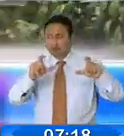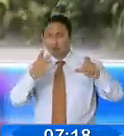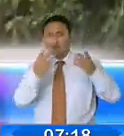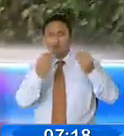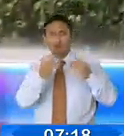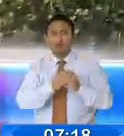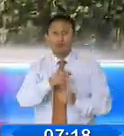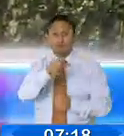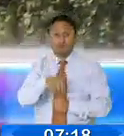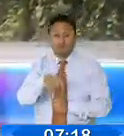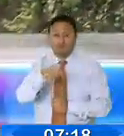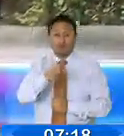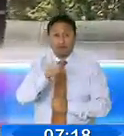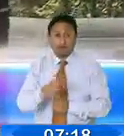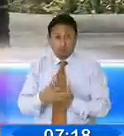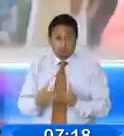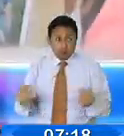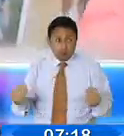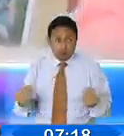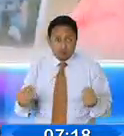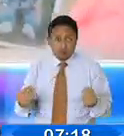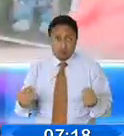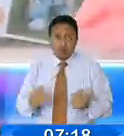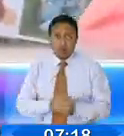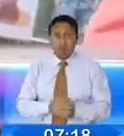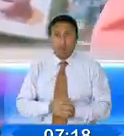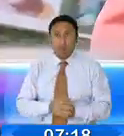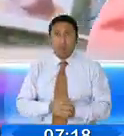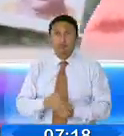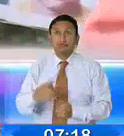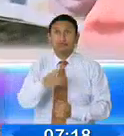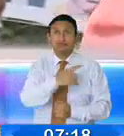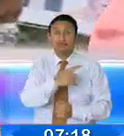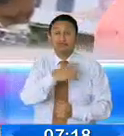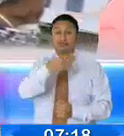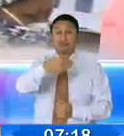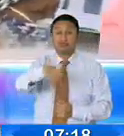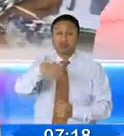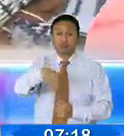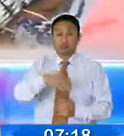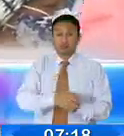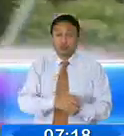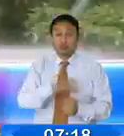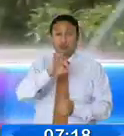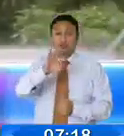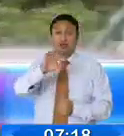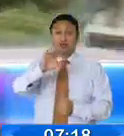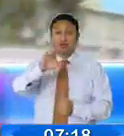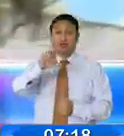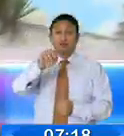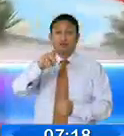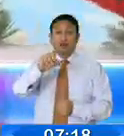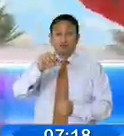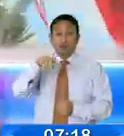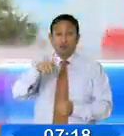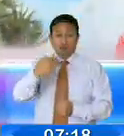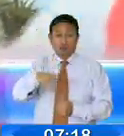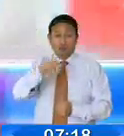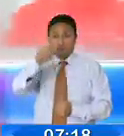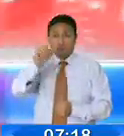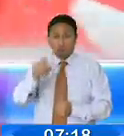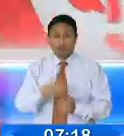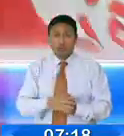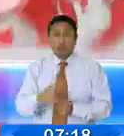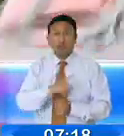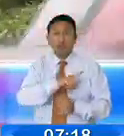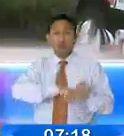de personas en el país no es un hecho aislado. Fernando Montenegro todos los miércoles se hace presente para demandar respuestas por la